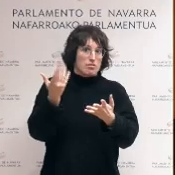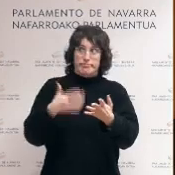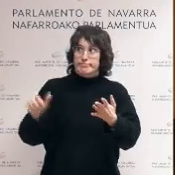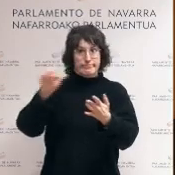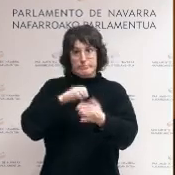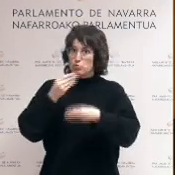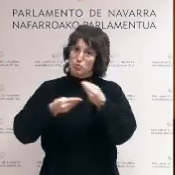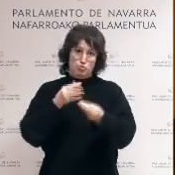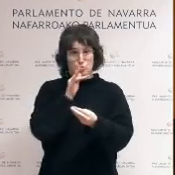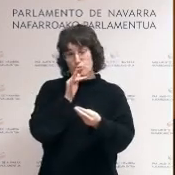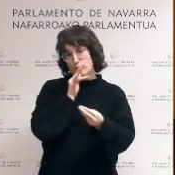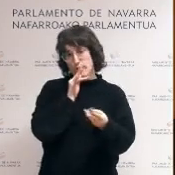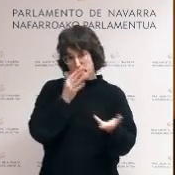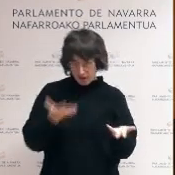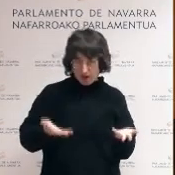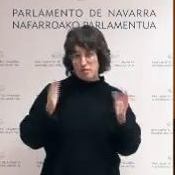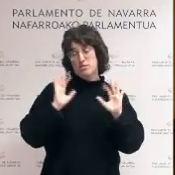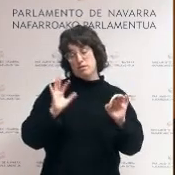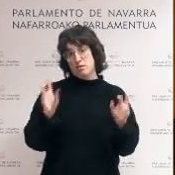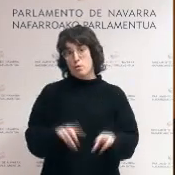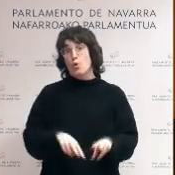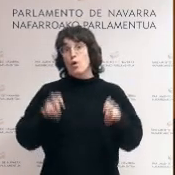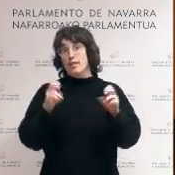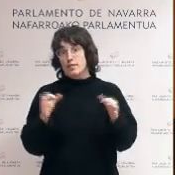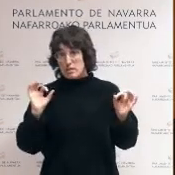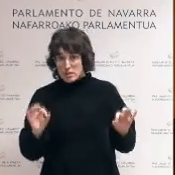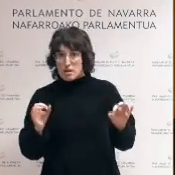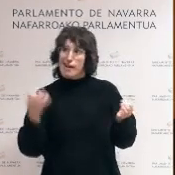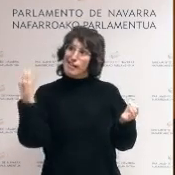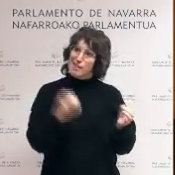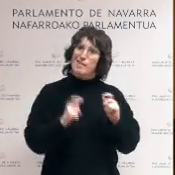valorizar lo que agricultores, ganaderos y silvicultores hacemos.